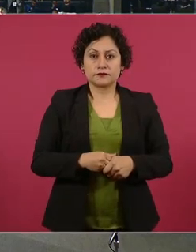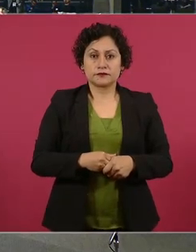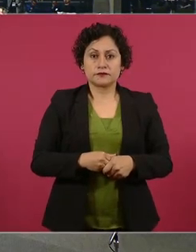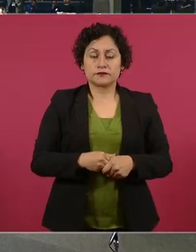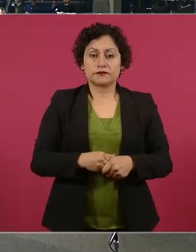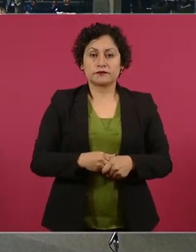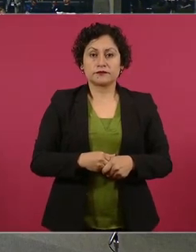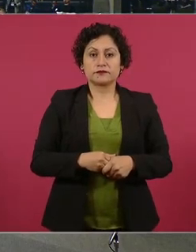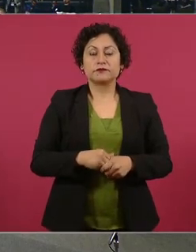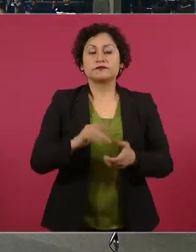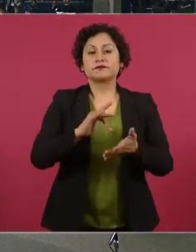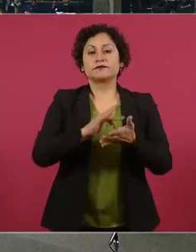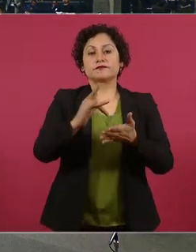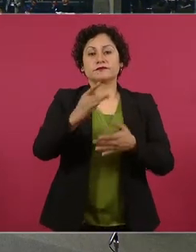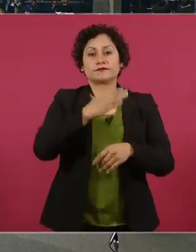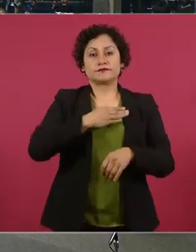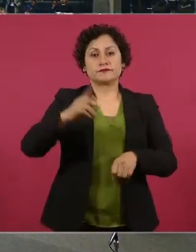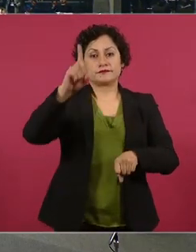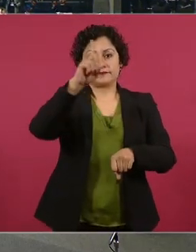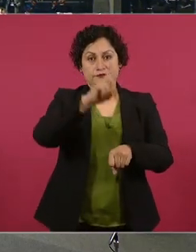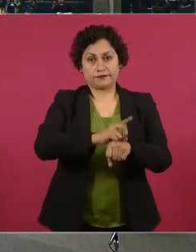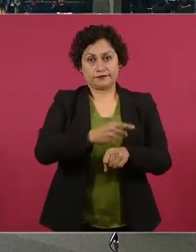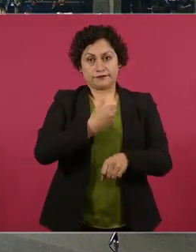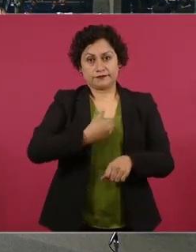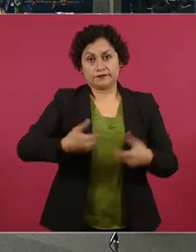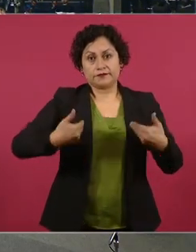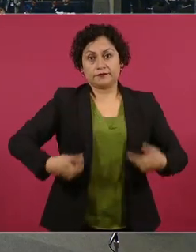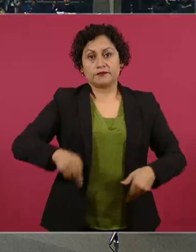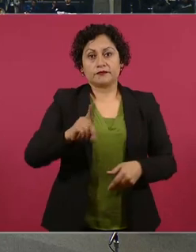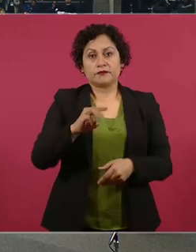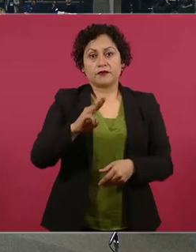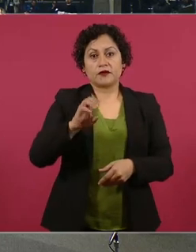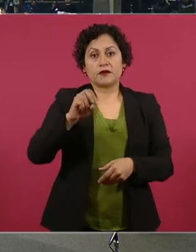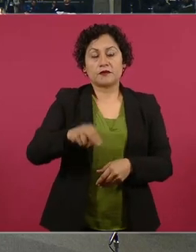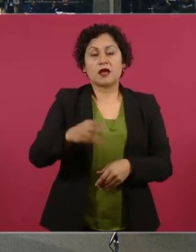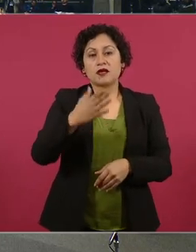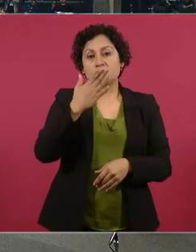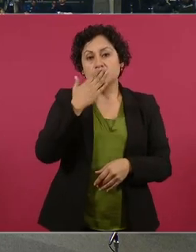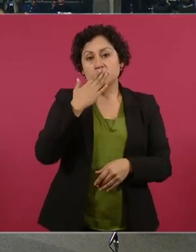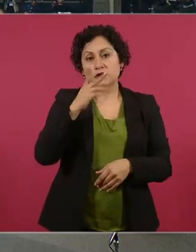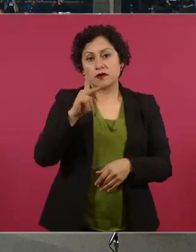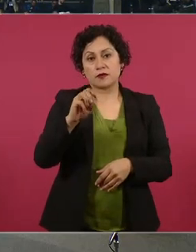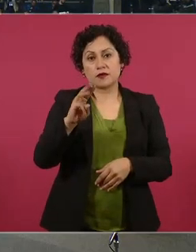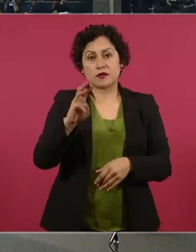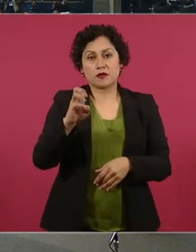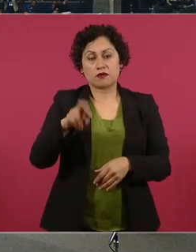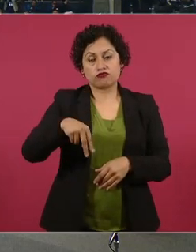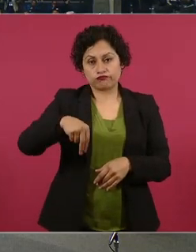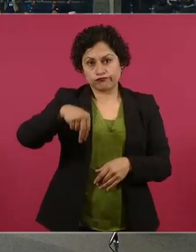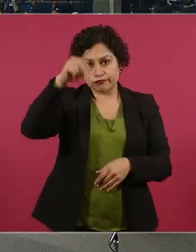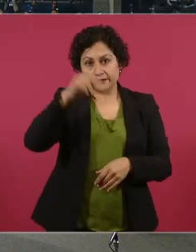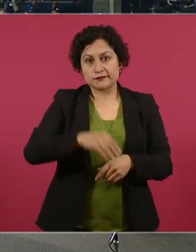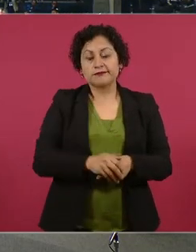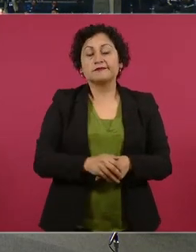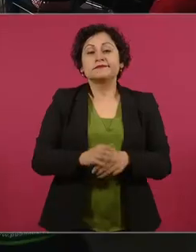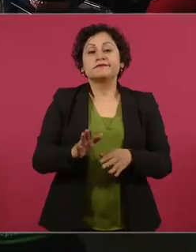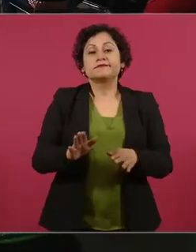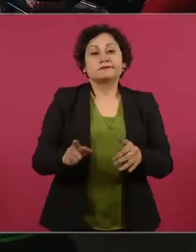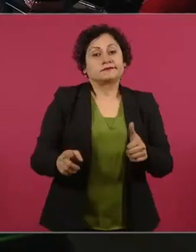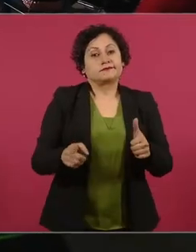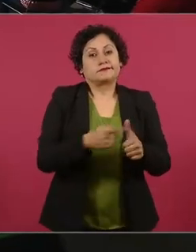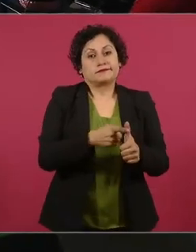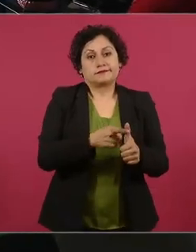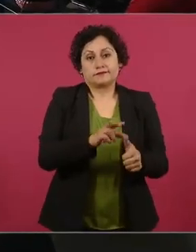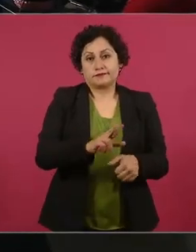Sí, gracias. Buenos días, señor presidente. Demián Duarte, de Sonora Power, la revolución que llegó del norte. Bueno, primero reconocer,